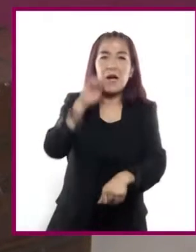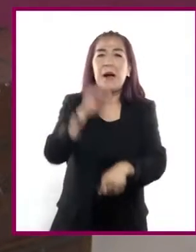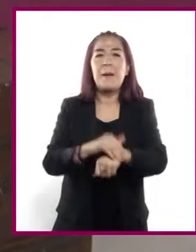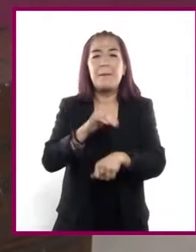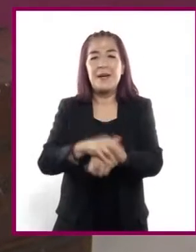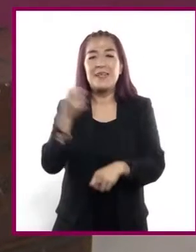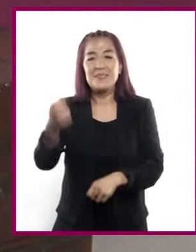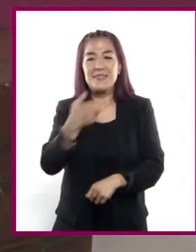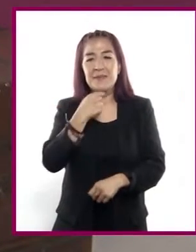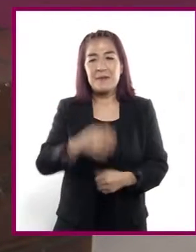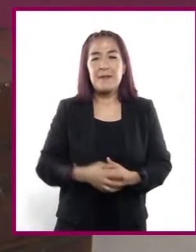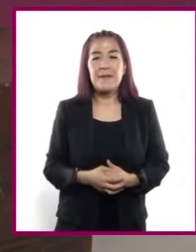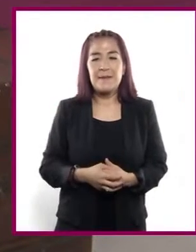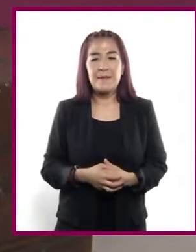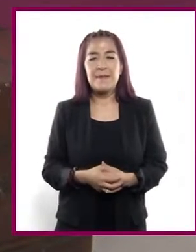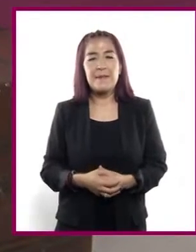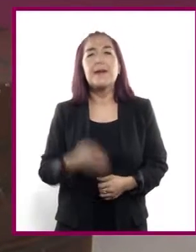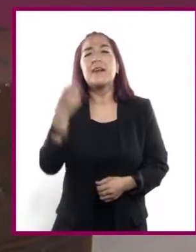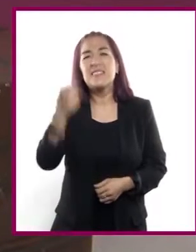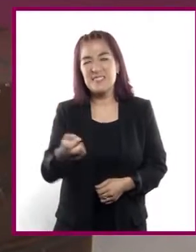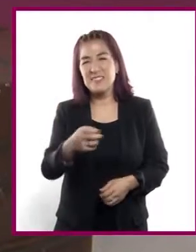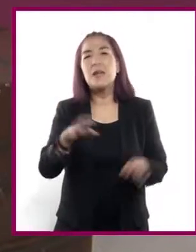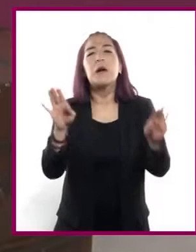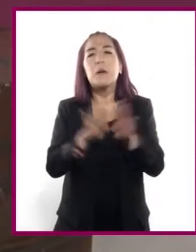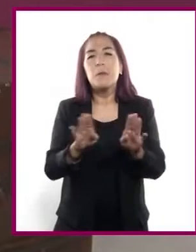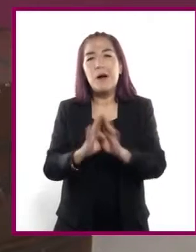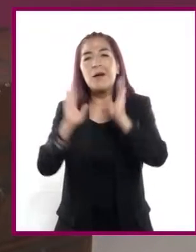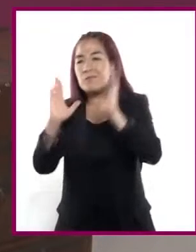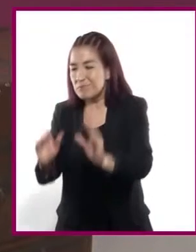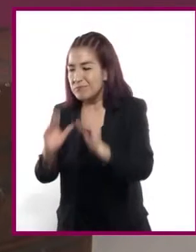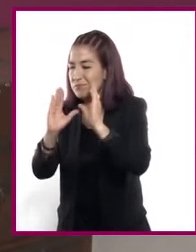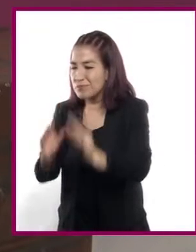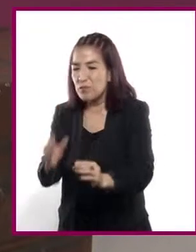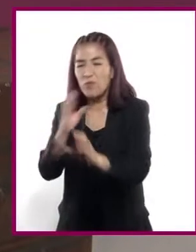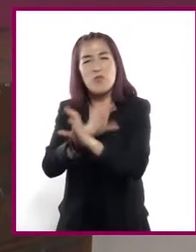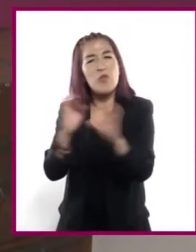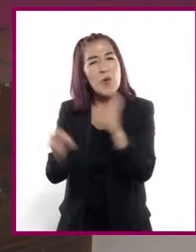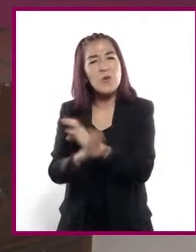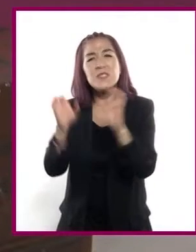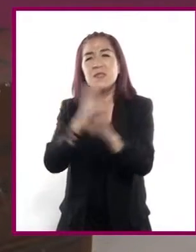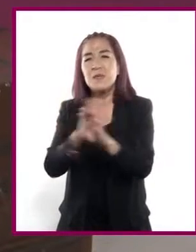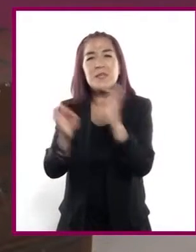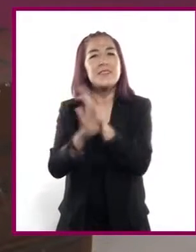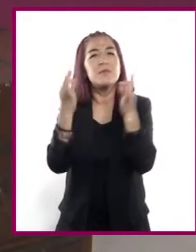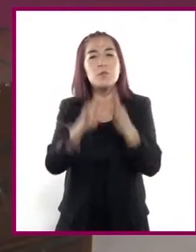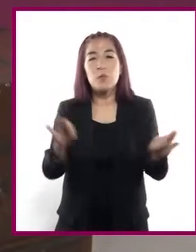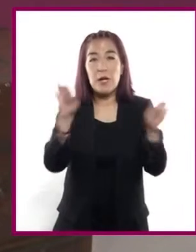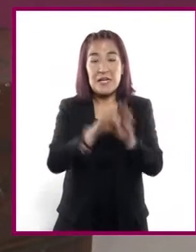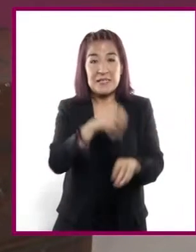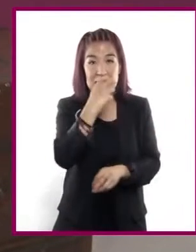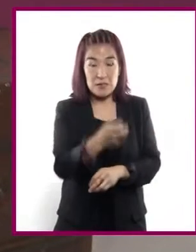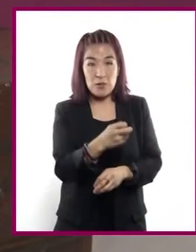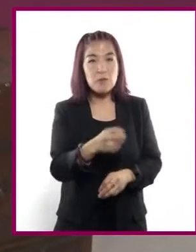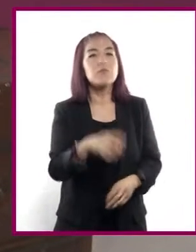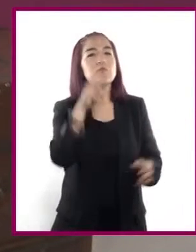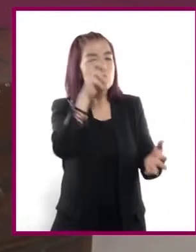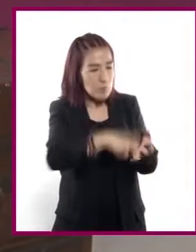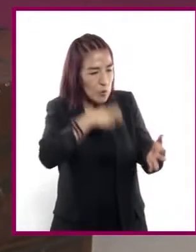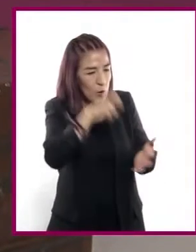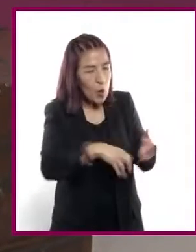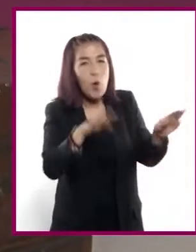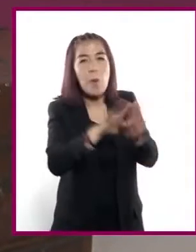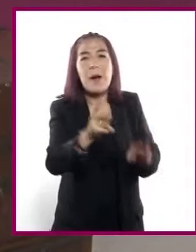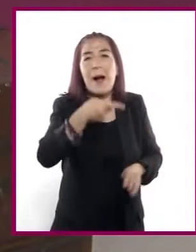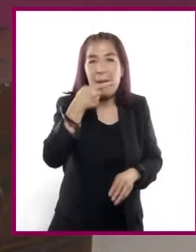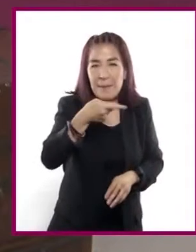llamado Viernes, al cual le enseñaría muchas cosas, entre ellas hablar.